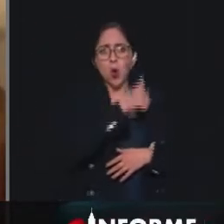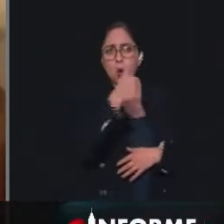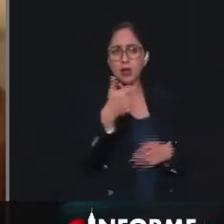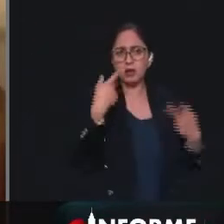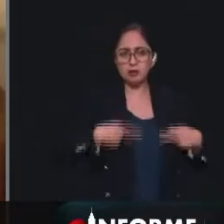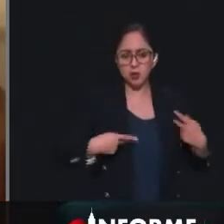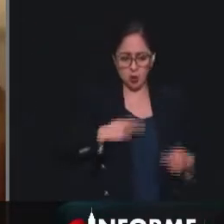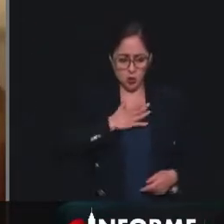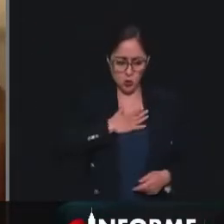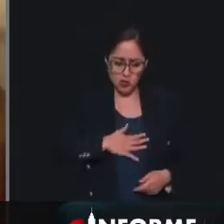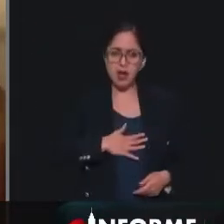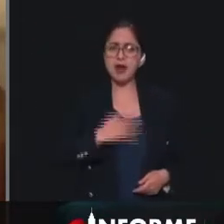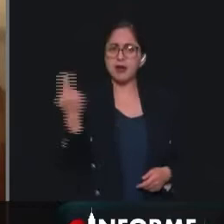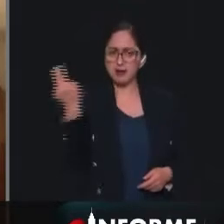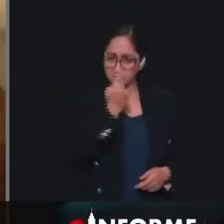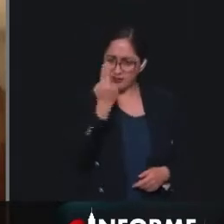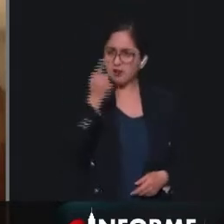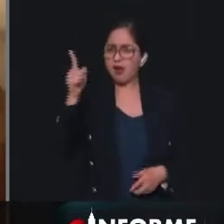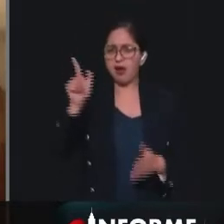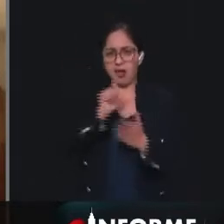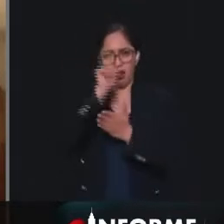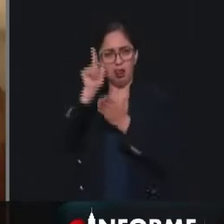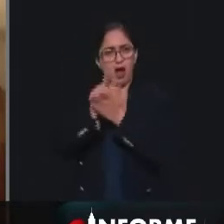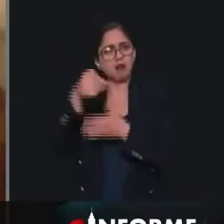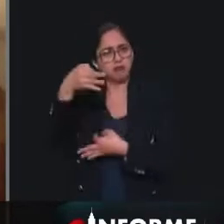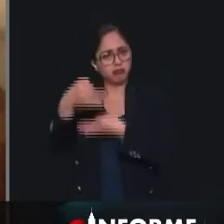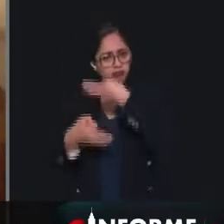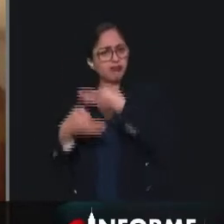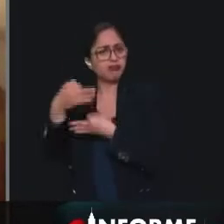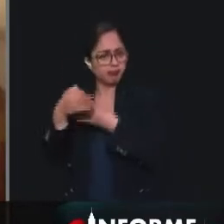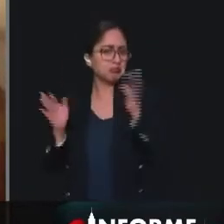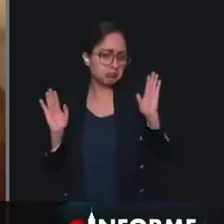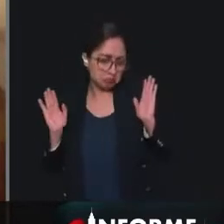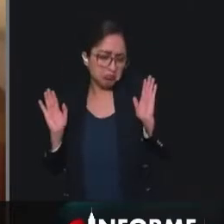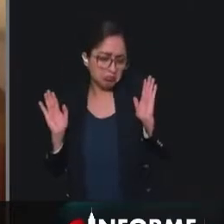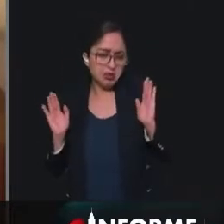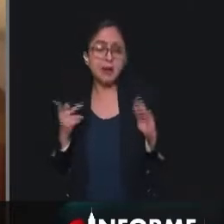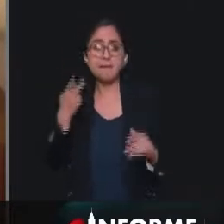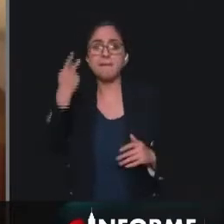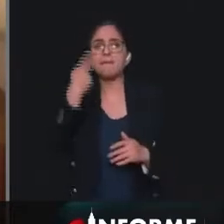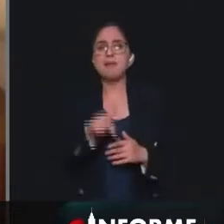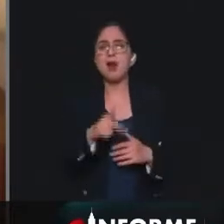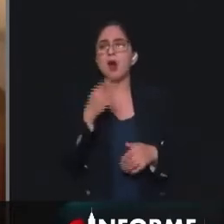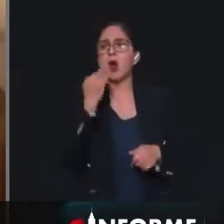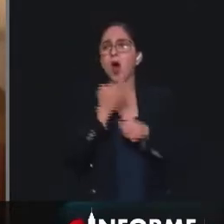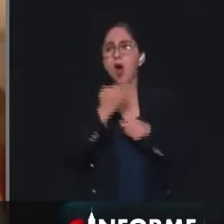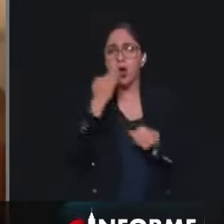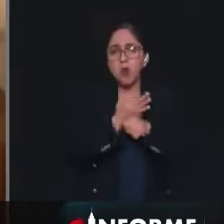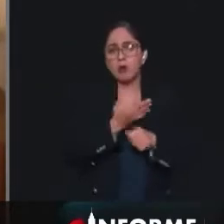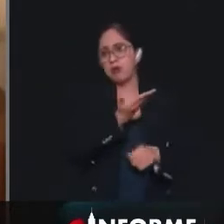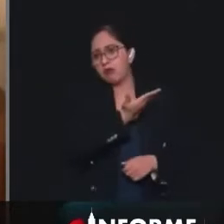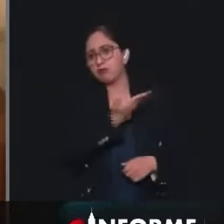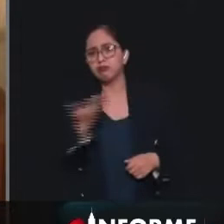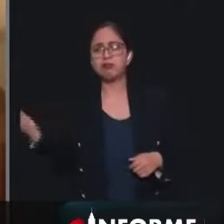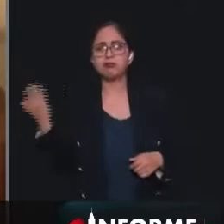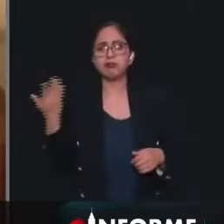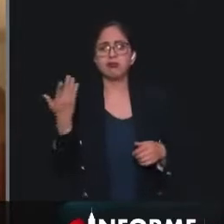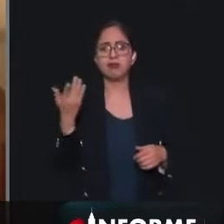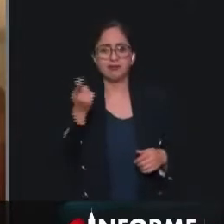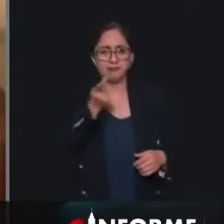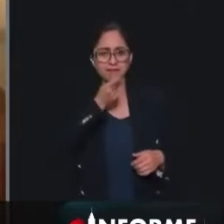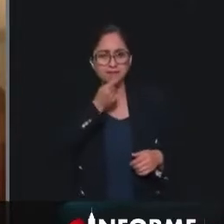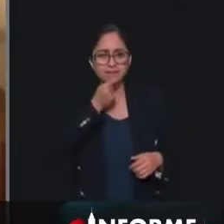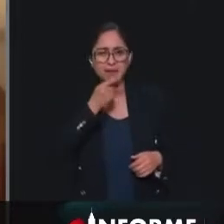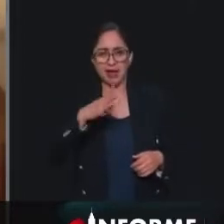¿no? Cuando lo que nos ha enseñado, pues, tanto la ineficacia de este sistema judicial